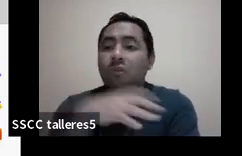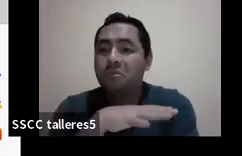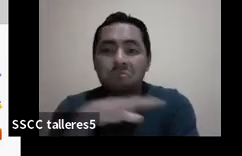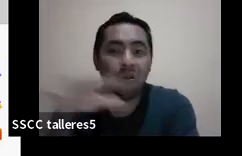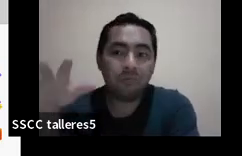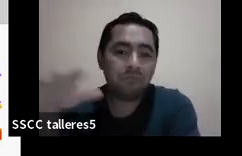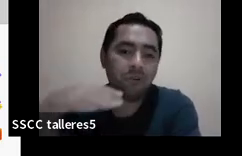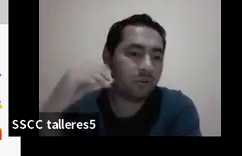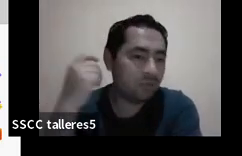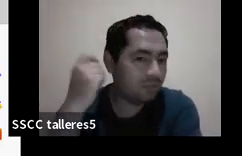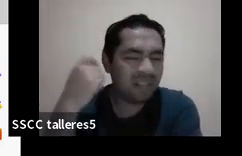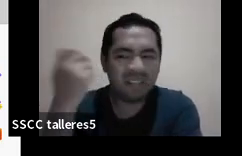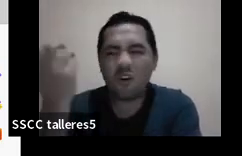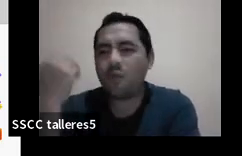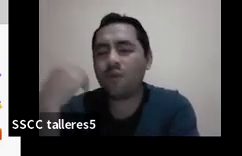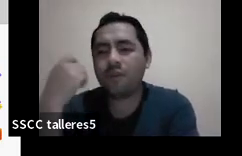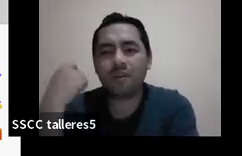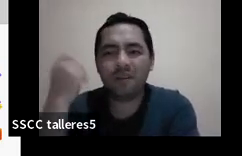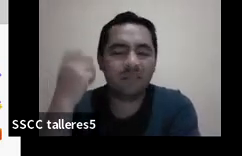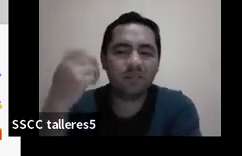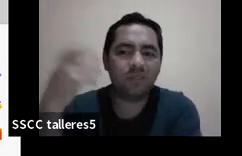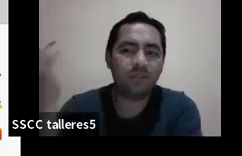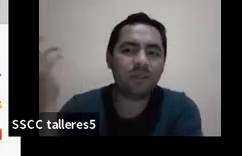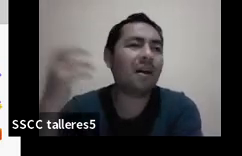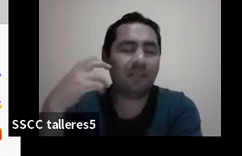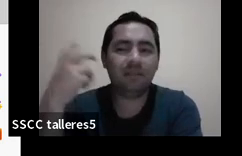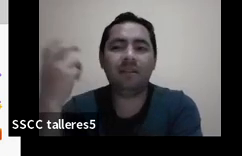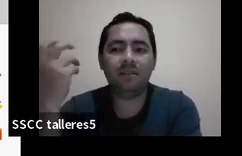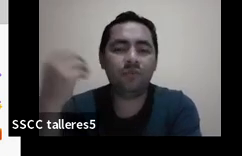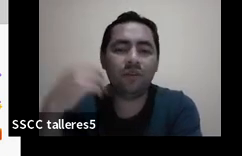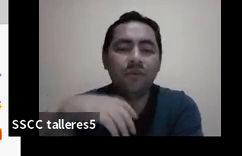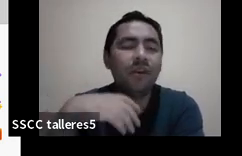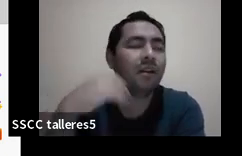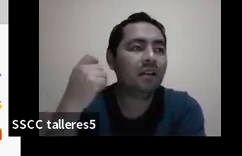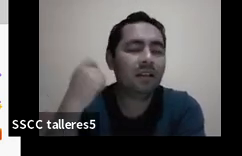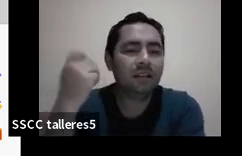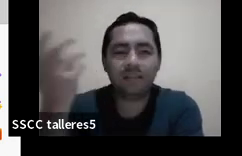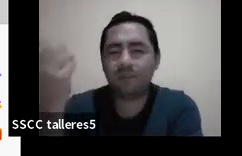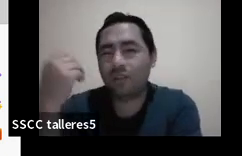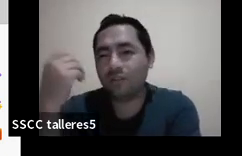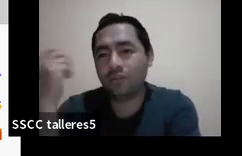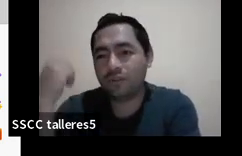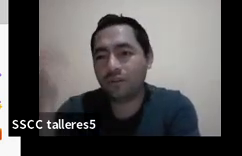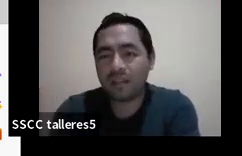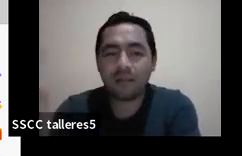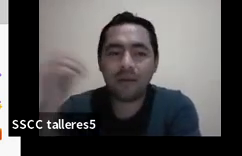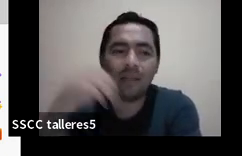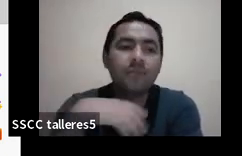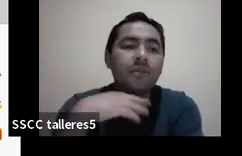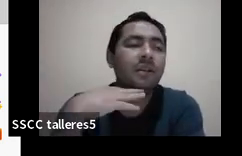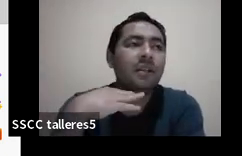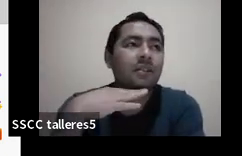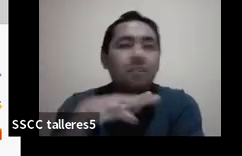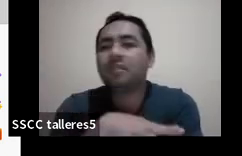ayuda, otros no, otros les parece incómodo porque perciben sonidos de más y les hace mucha bulla y les es molestoso, se lo sacan